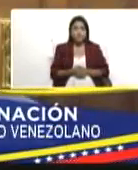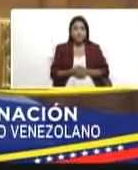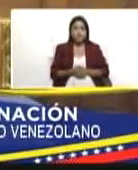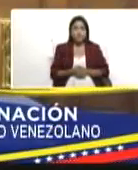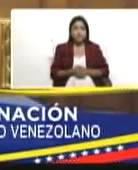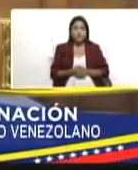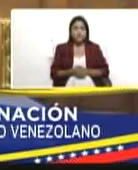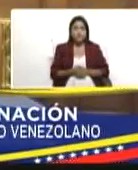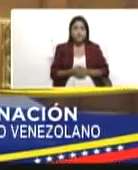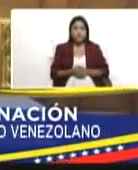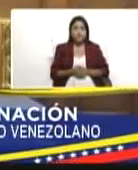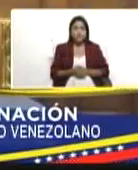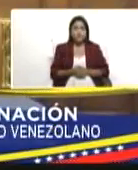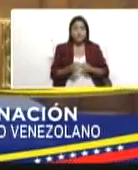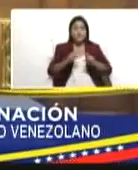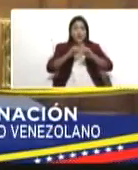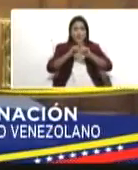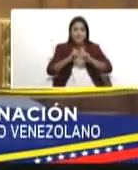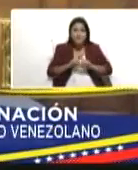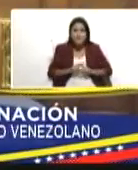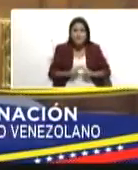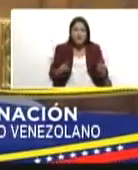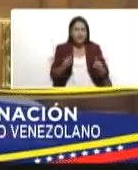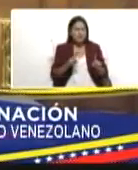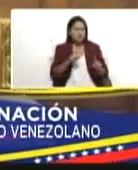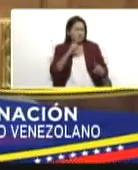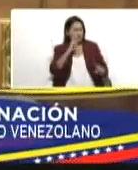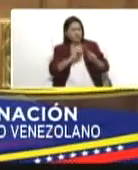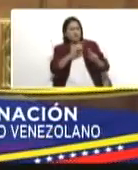listo y de repente se pusieron